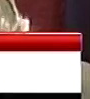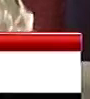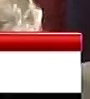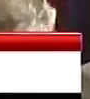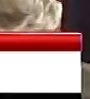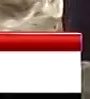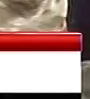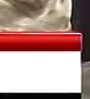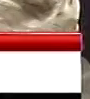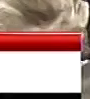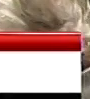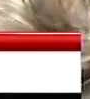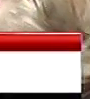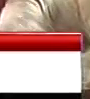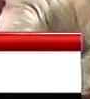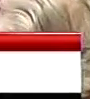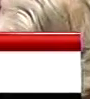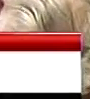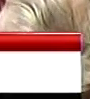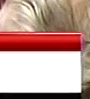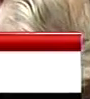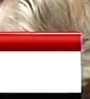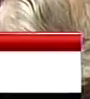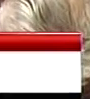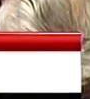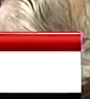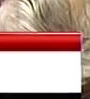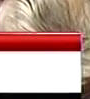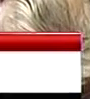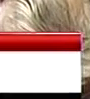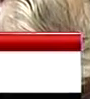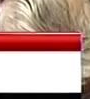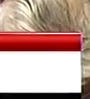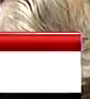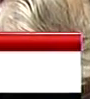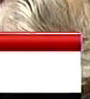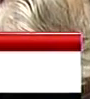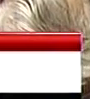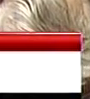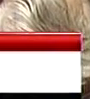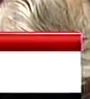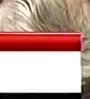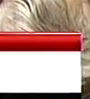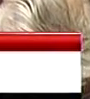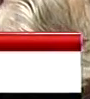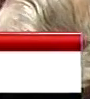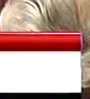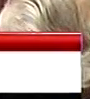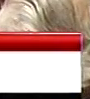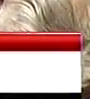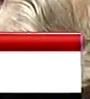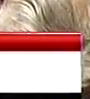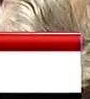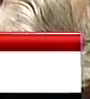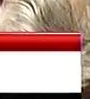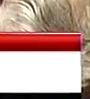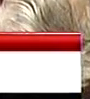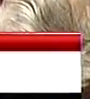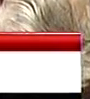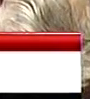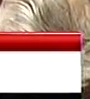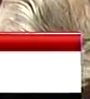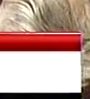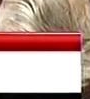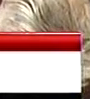iniciativa para poder apoyarle en este sentido y se atienda esa necesidad fundamental,